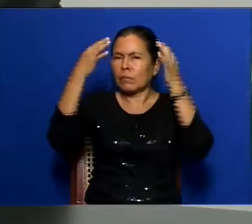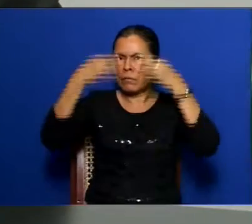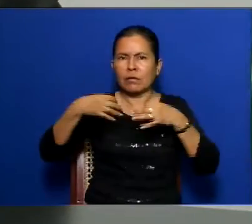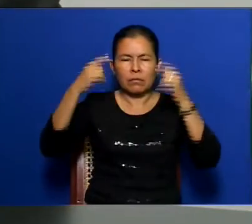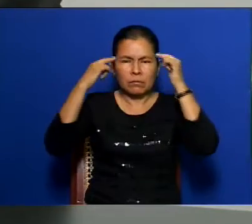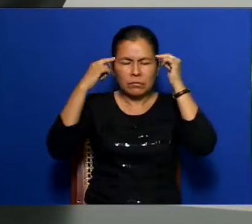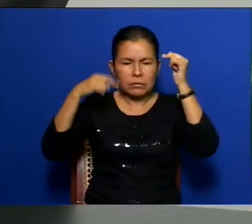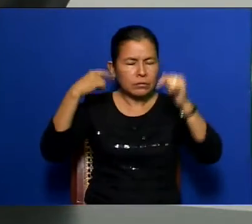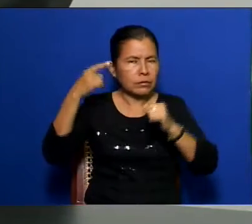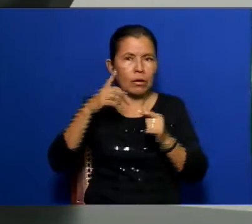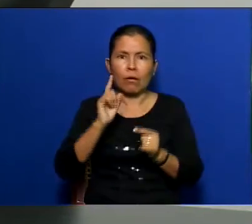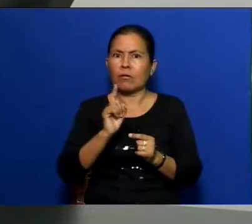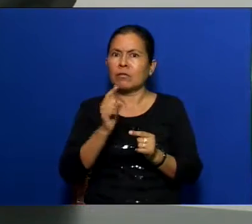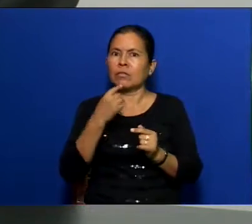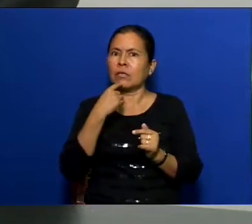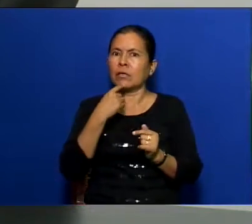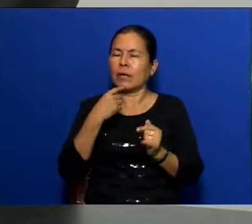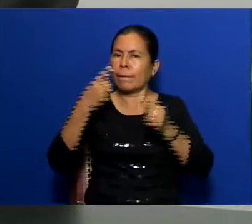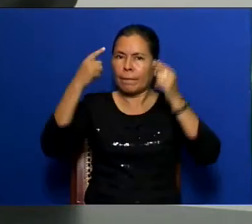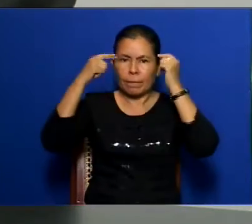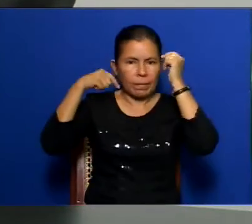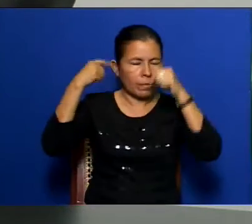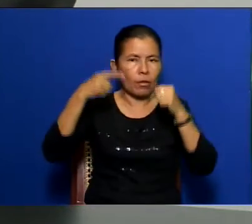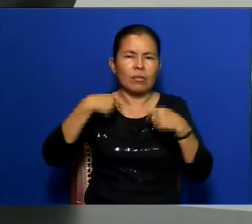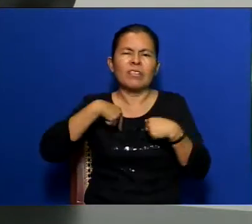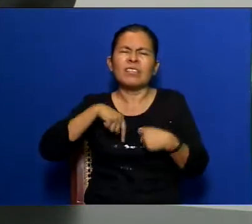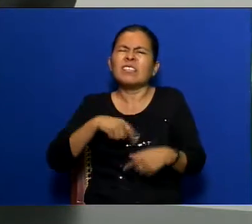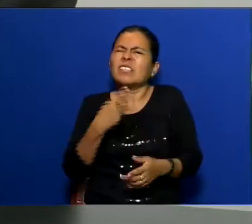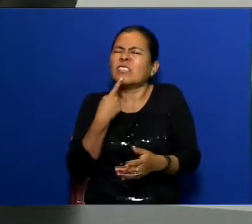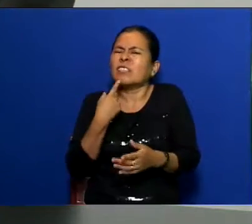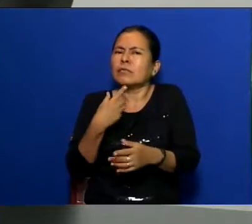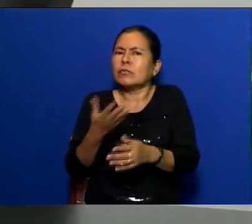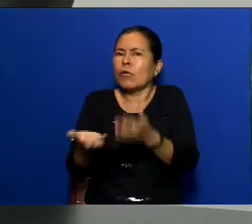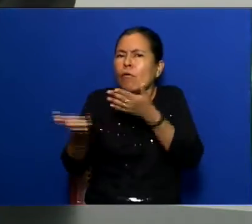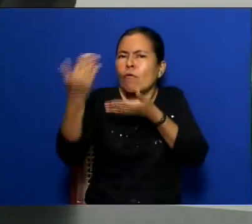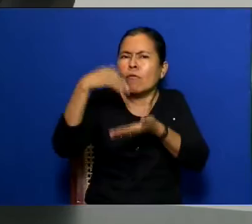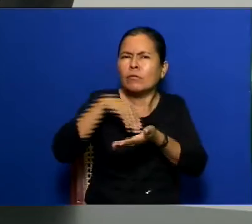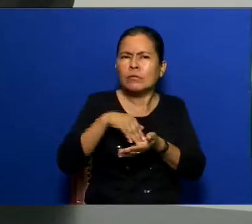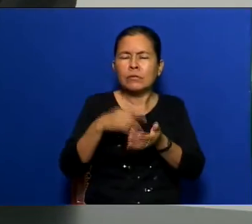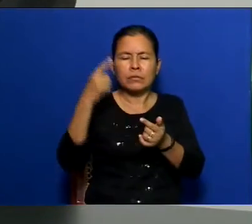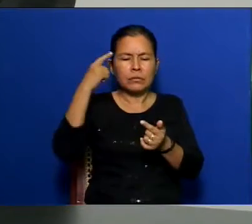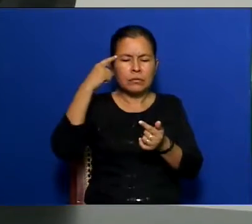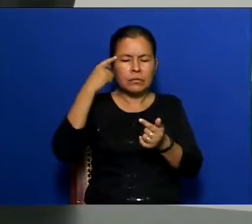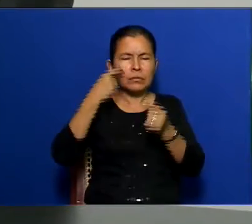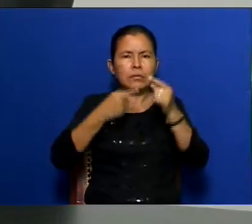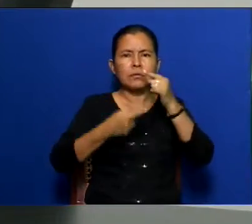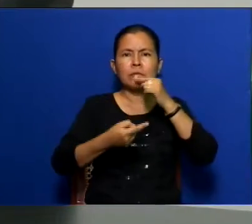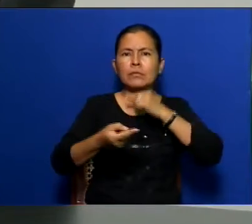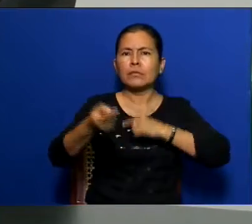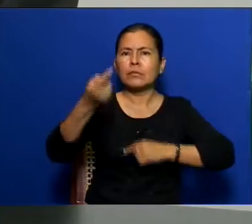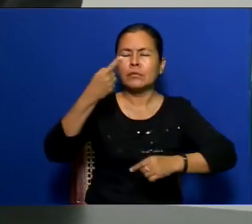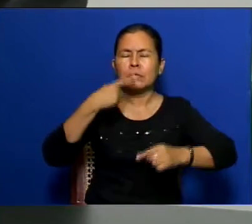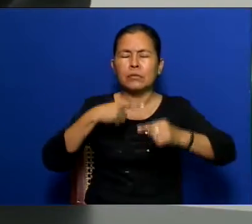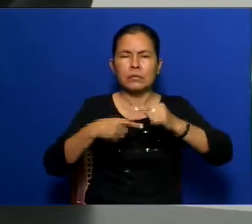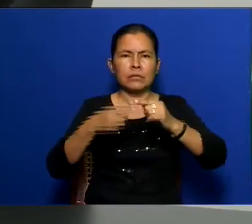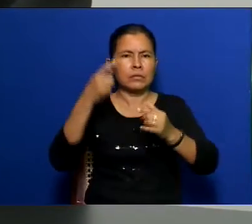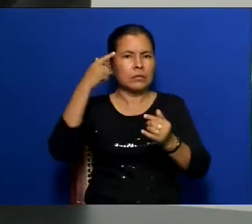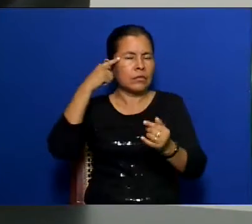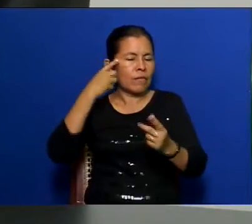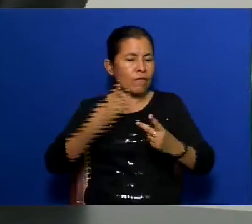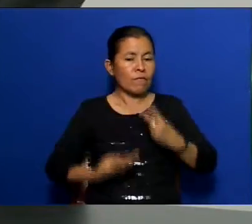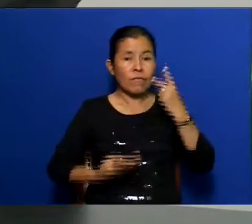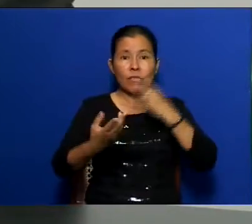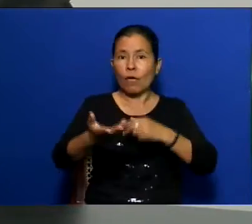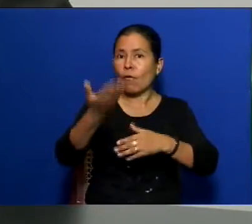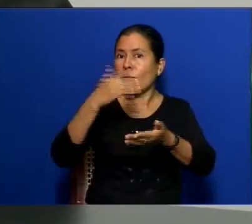ni perdiendo la razón, sino que está experimentando un síntoma, un signo que se llama reviviscencia. Y